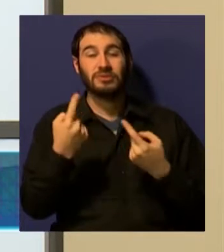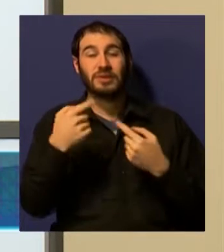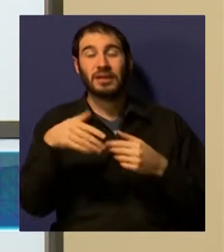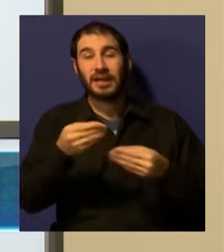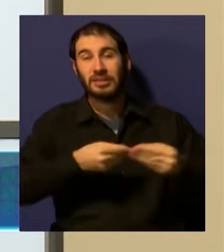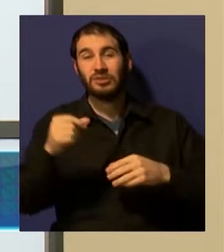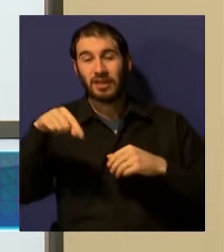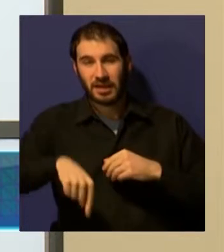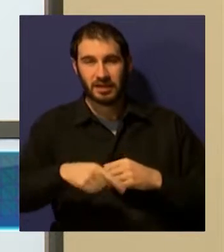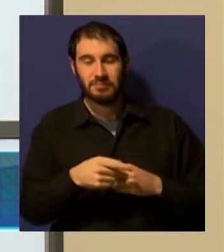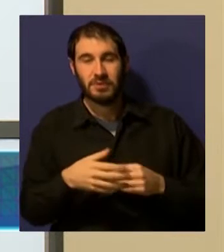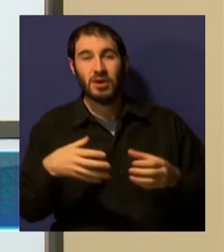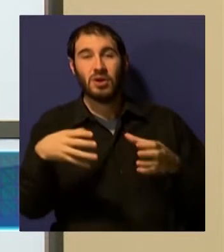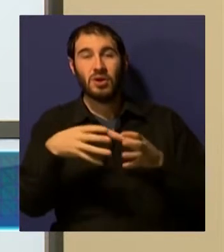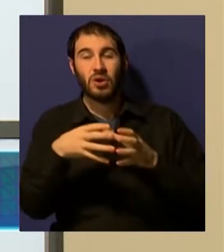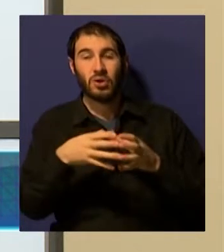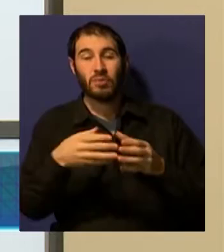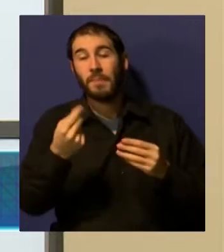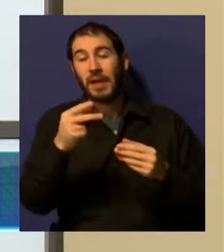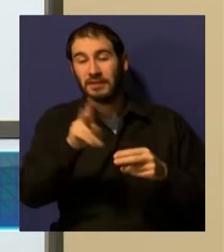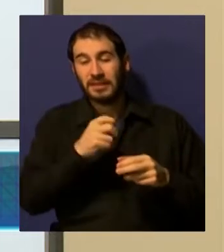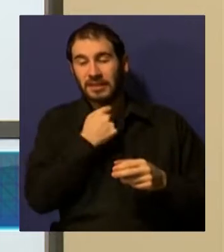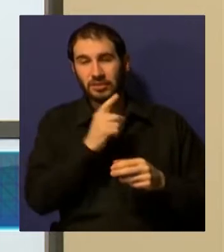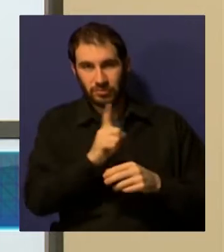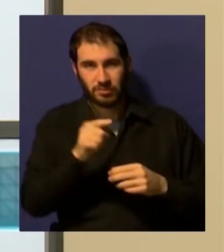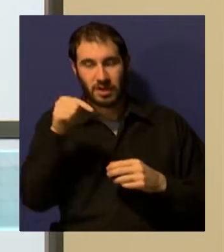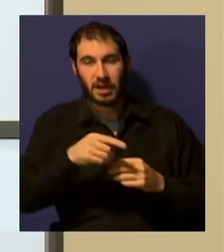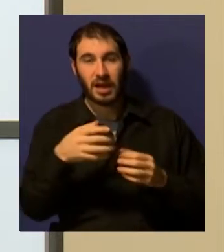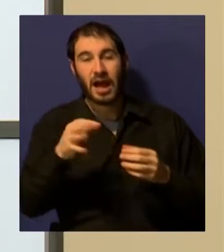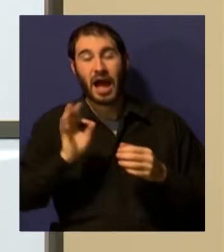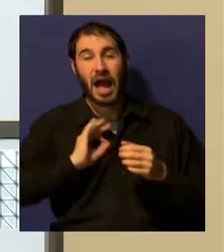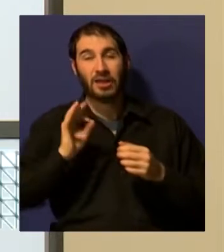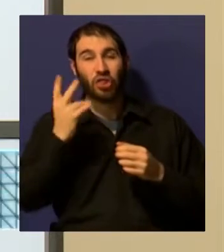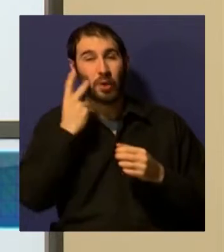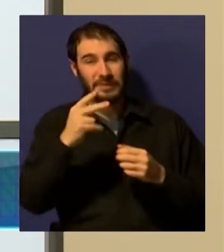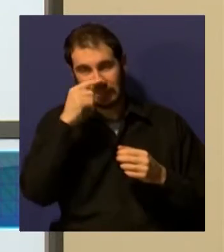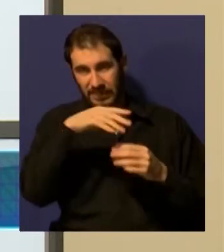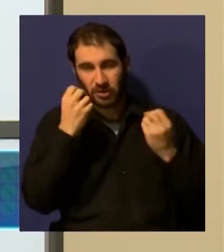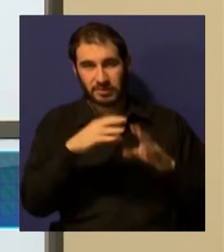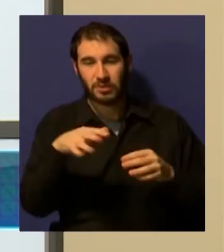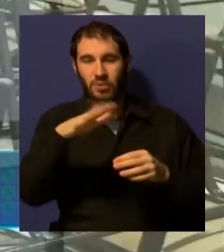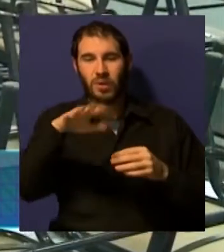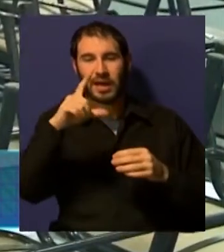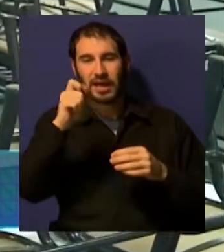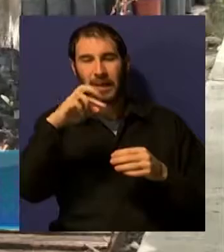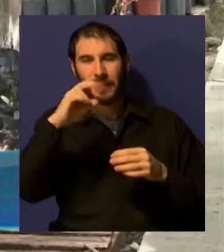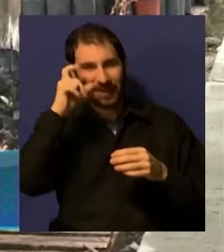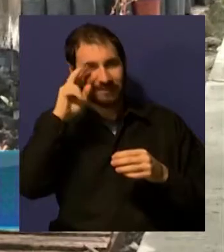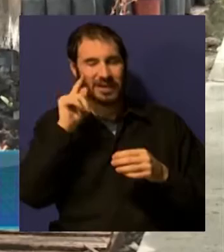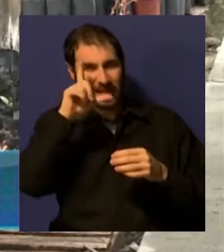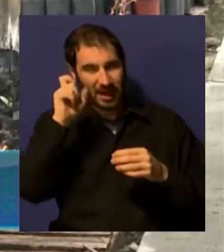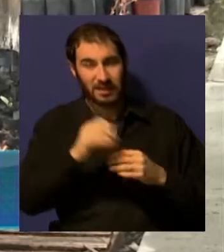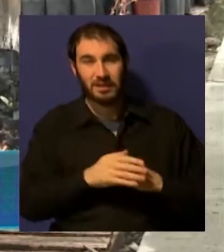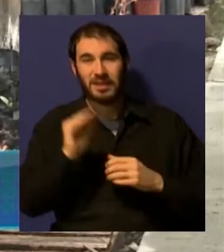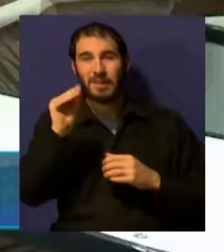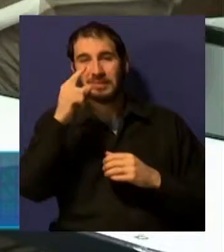que es una organización, una asociación sin fines de lucro, que viene trabajando ya desde el año 2007 en la zona de Capdeville del